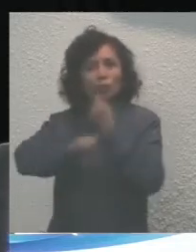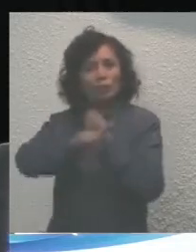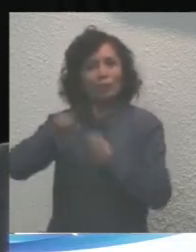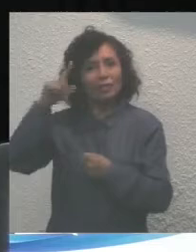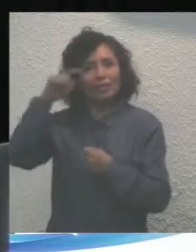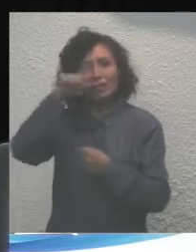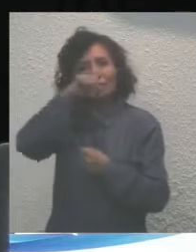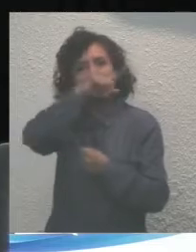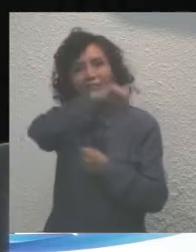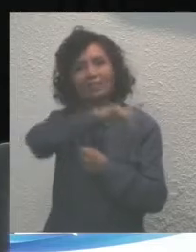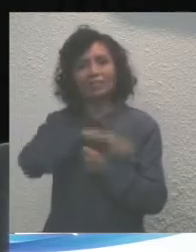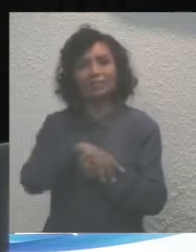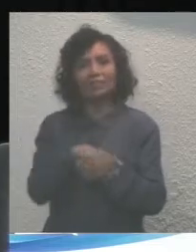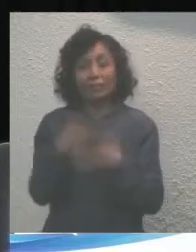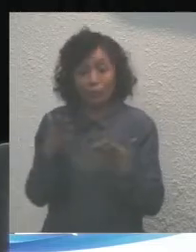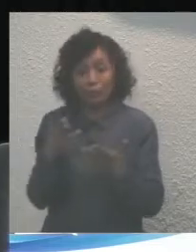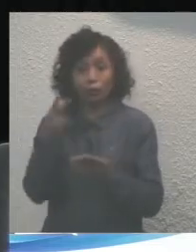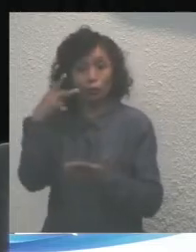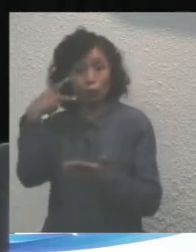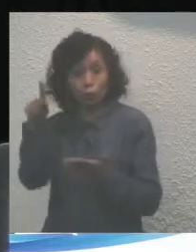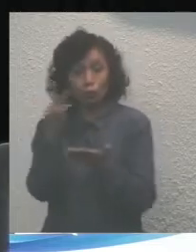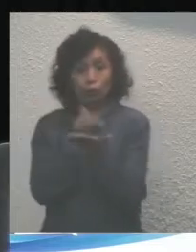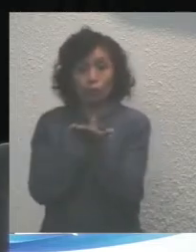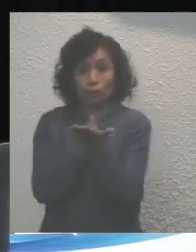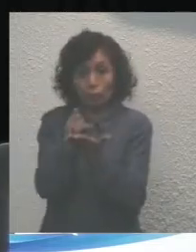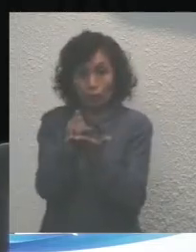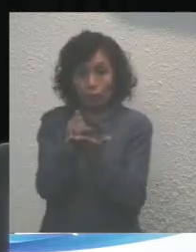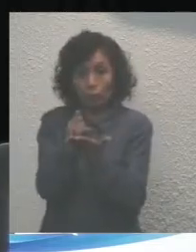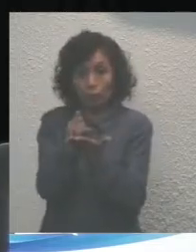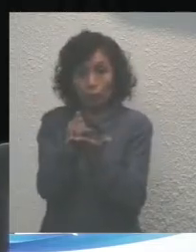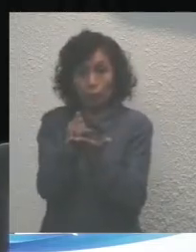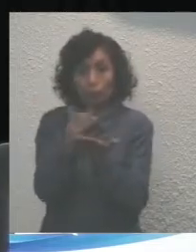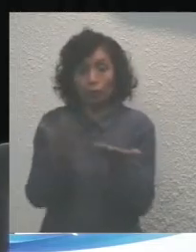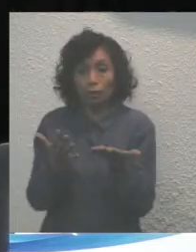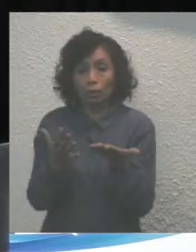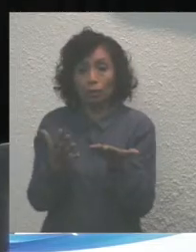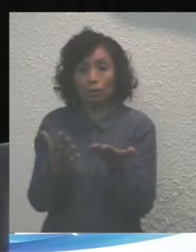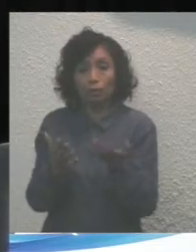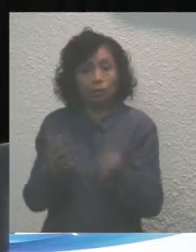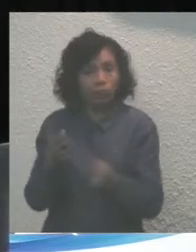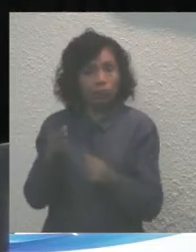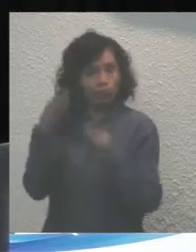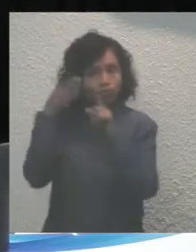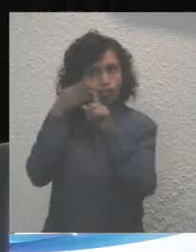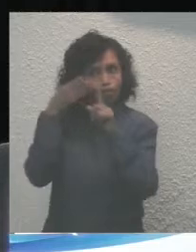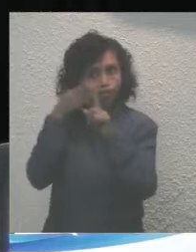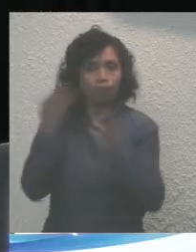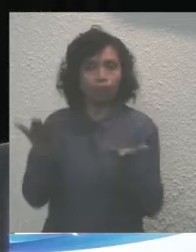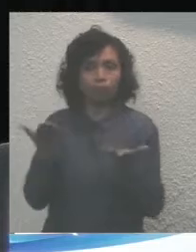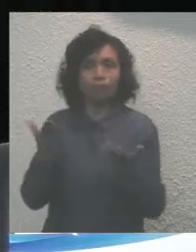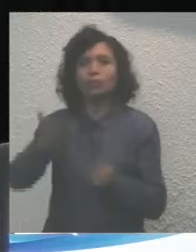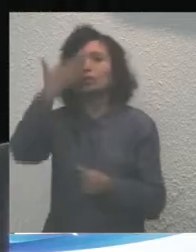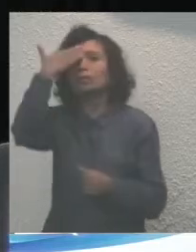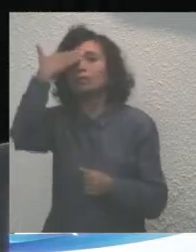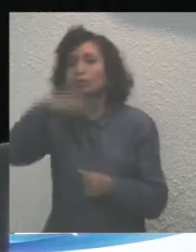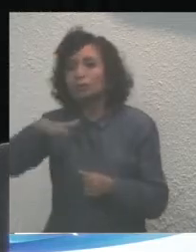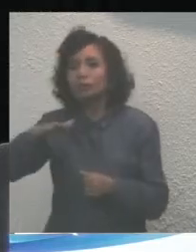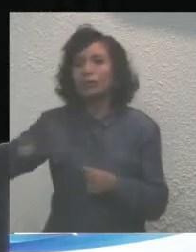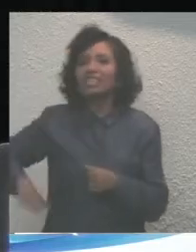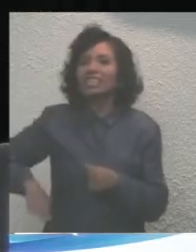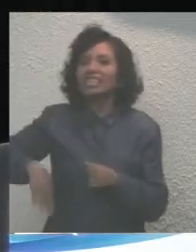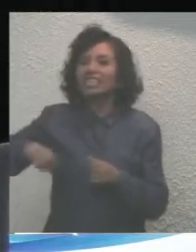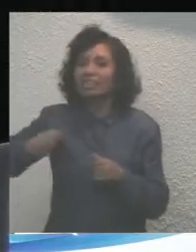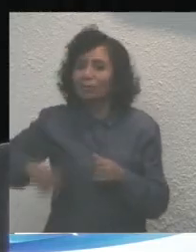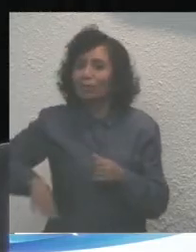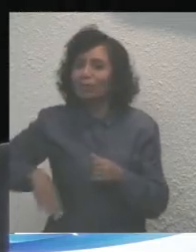que en cada una de sus decisiones privilegió la buena intención. Sabemos del esfuerzo que se